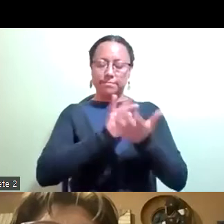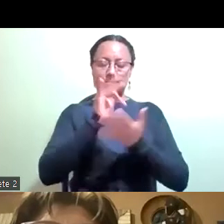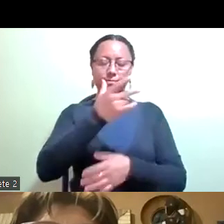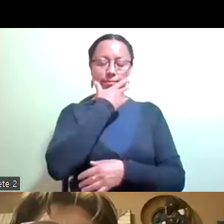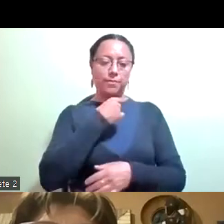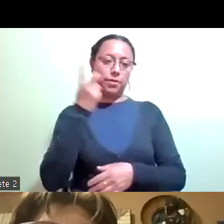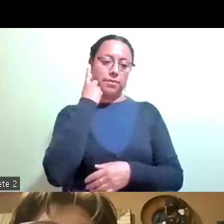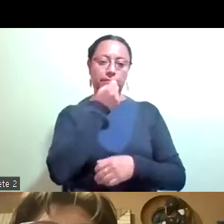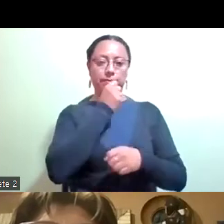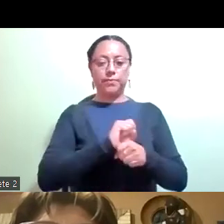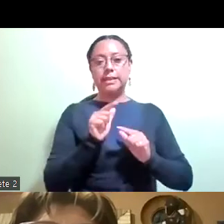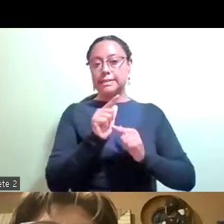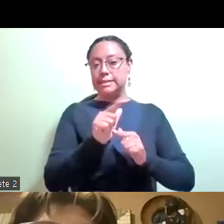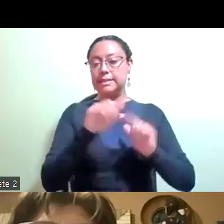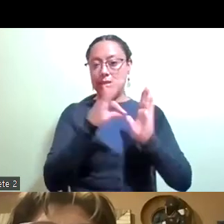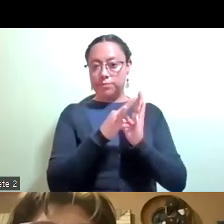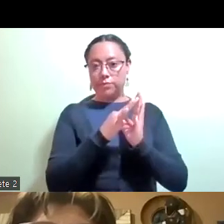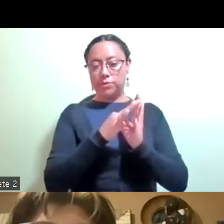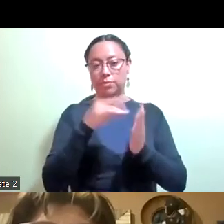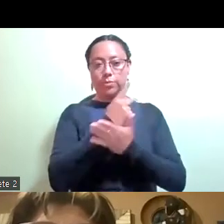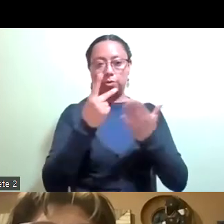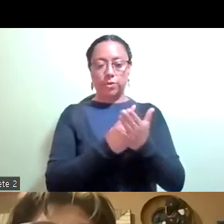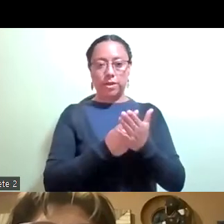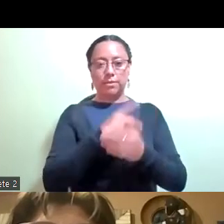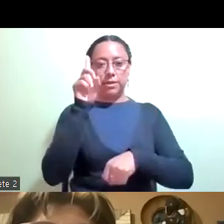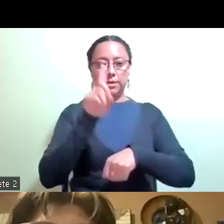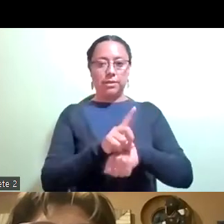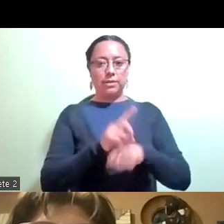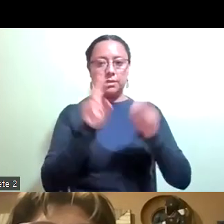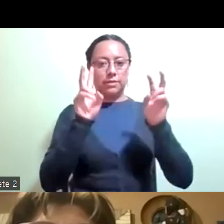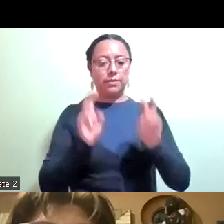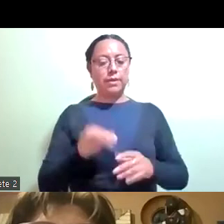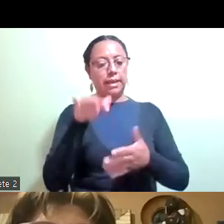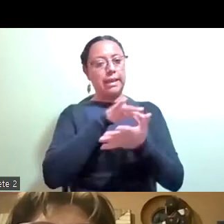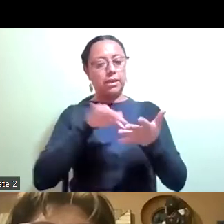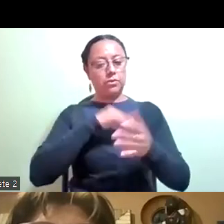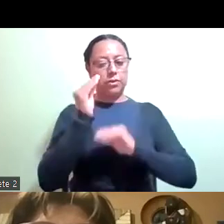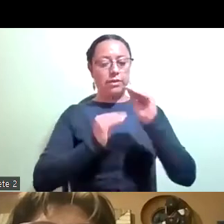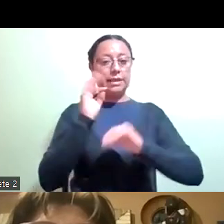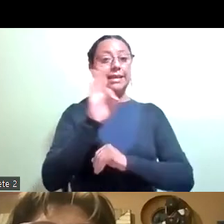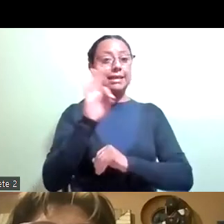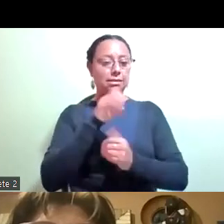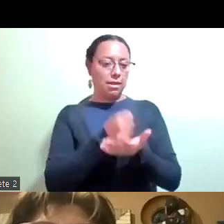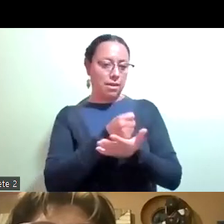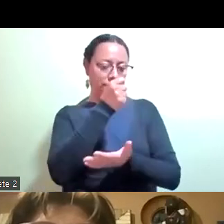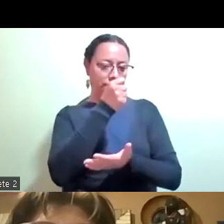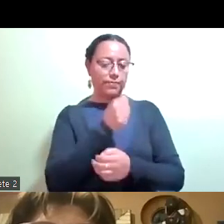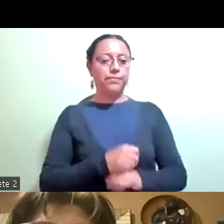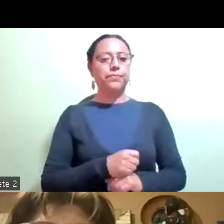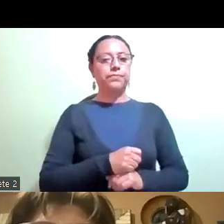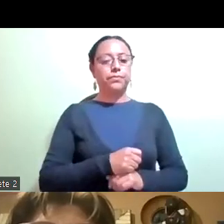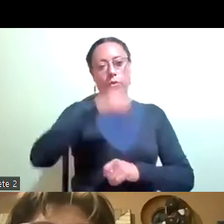El siguiente punto del orden del día es la lectura, discusión y, en su caso, aprobación de la opinión en